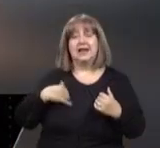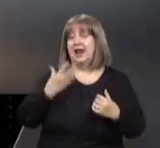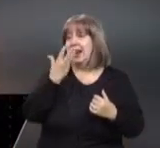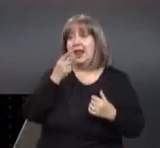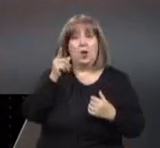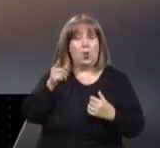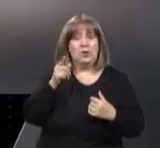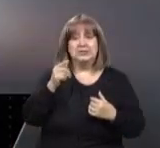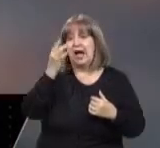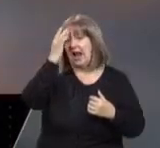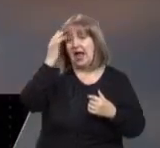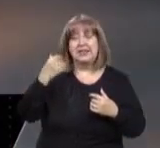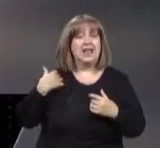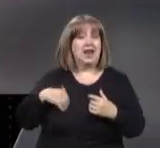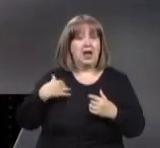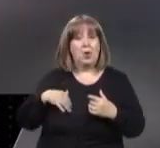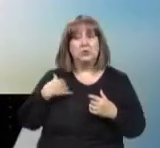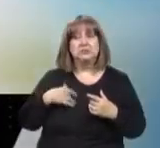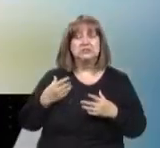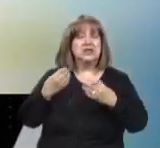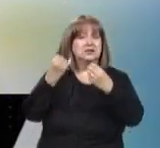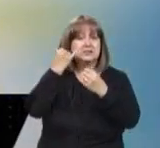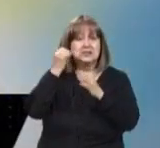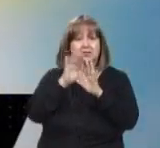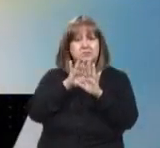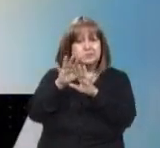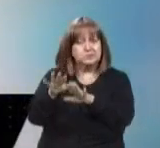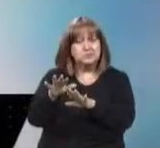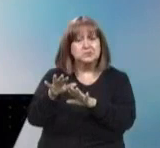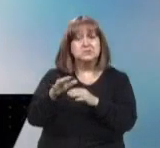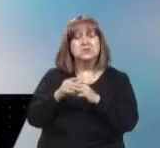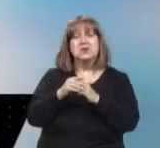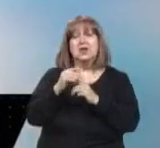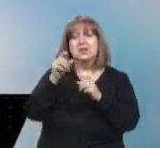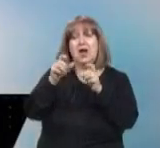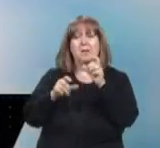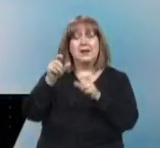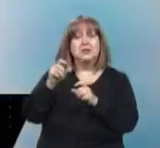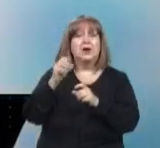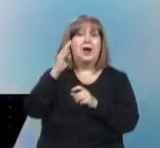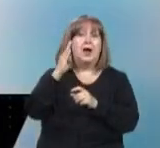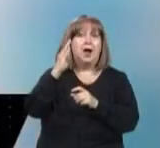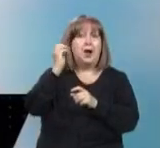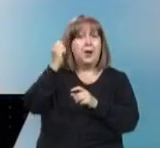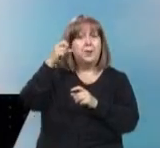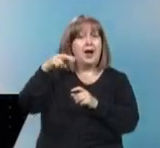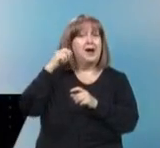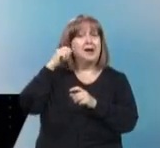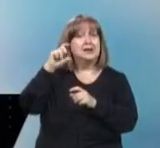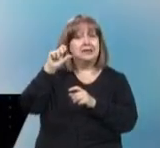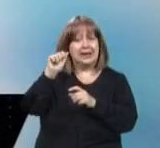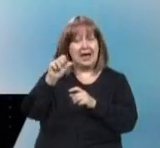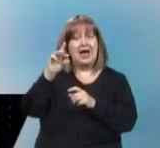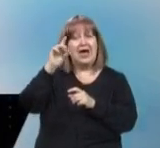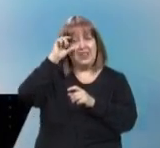la Argentina en la India es increíble. En Bangladesh también, lo hemos contado, que aparte son países con un montón de gente, de población. Sí. Y en este caso, claro, un